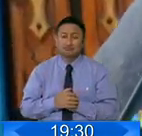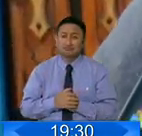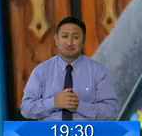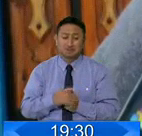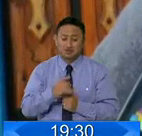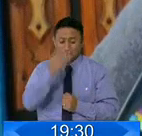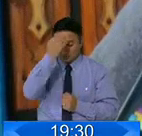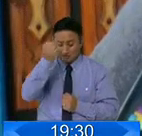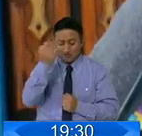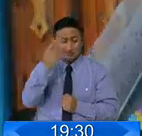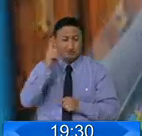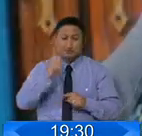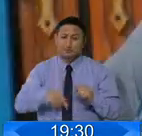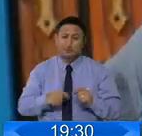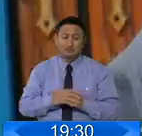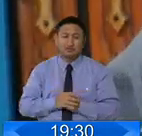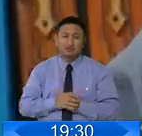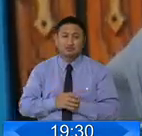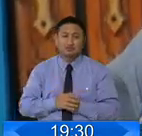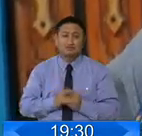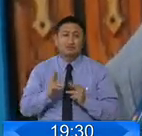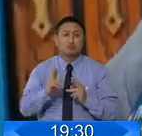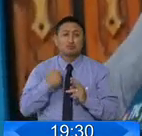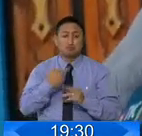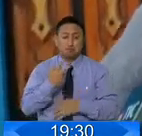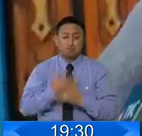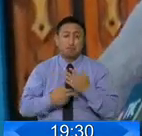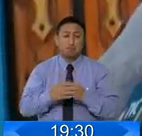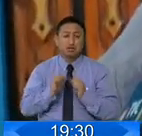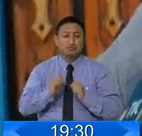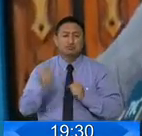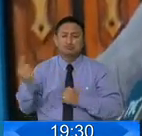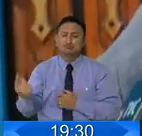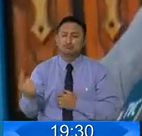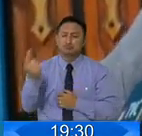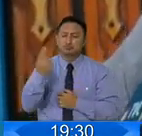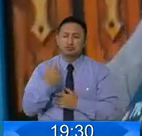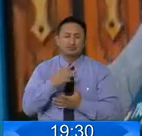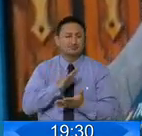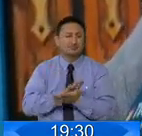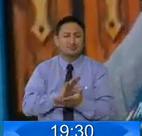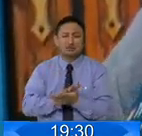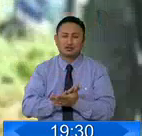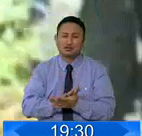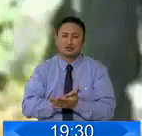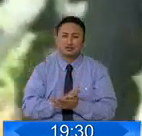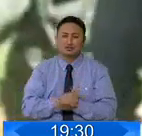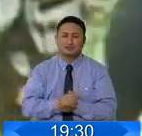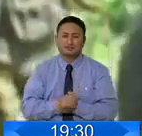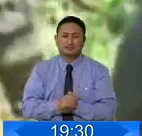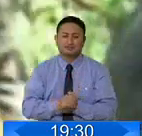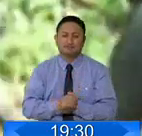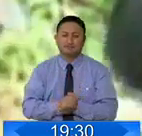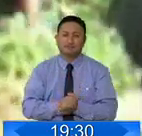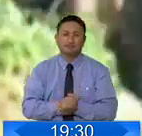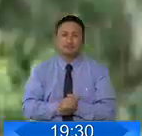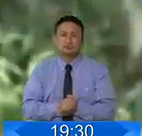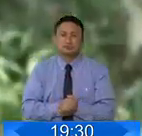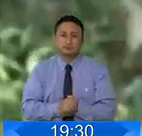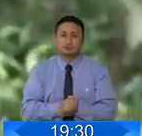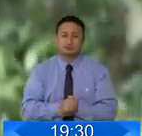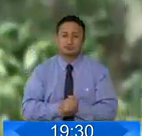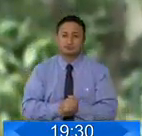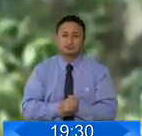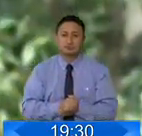peormente olvidar. Espero que mi hijo vuelva tranquilo. Desde la provincia del Carchi,